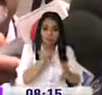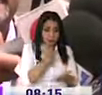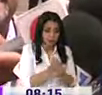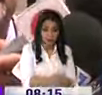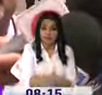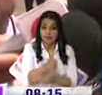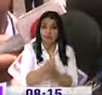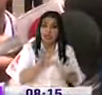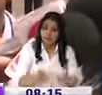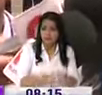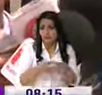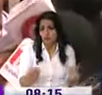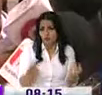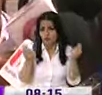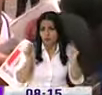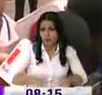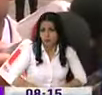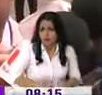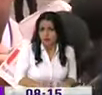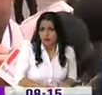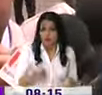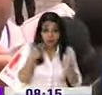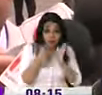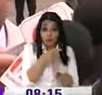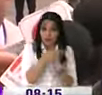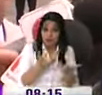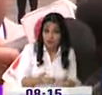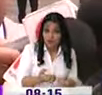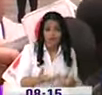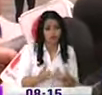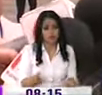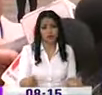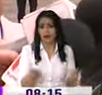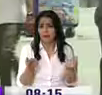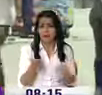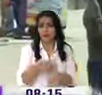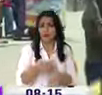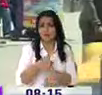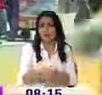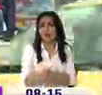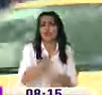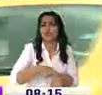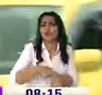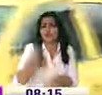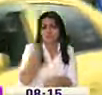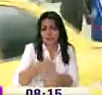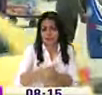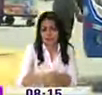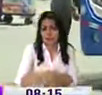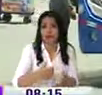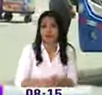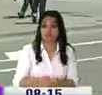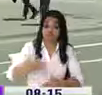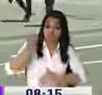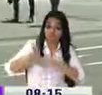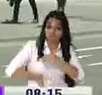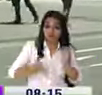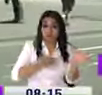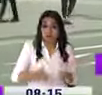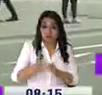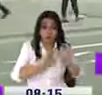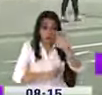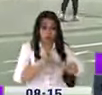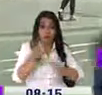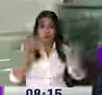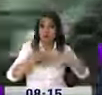pueden resolver de inmediato, si es que existe la voluntad de los transportistas. Luego de culminado el periodo para la implementación de mejoras en la calidad